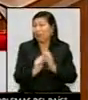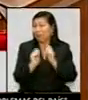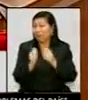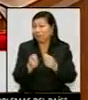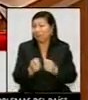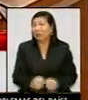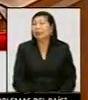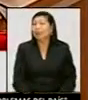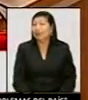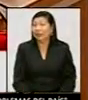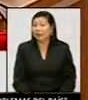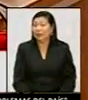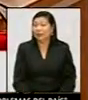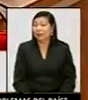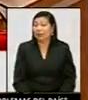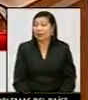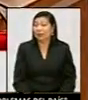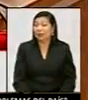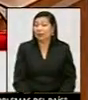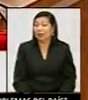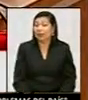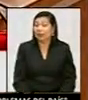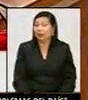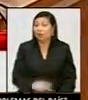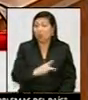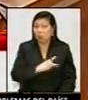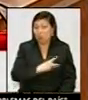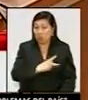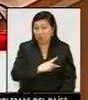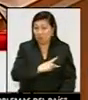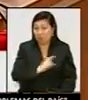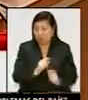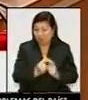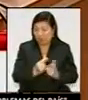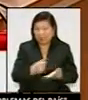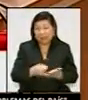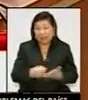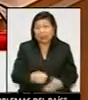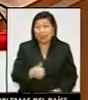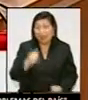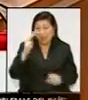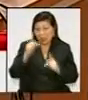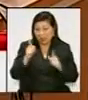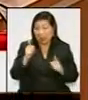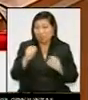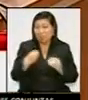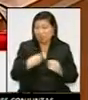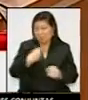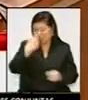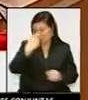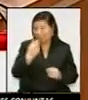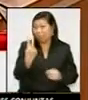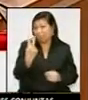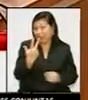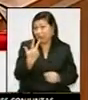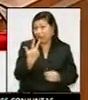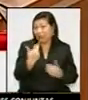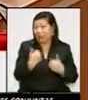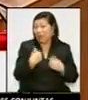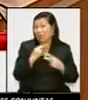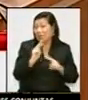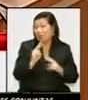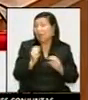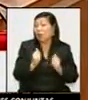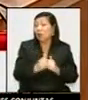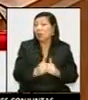de 3 congresistas, congresista de Fuerza Popular, un congresista de LAPRA y mi persona, que tienen que ver